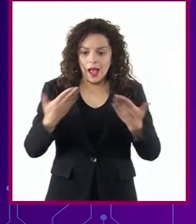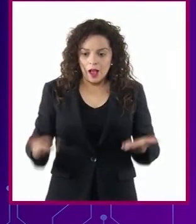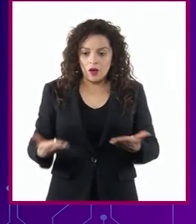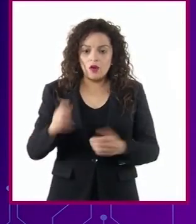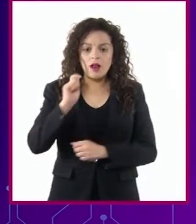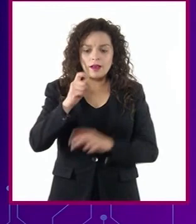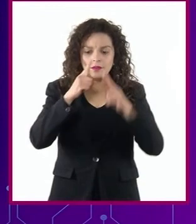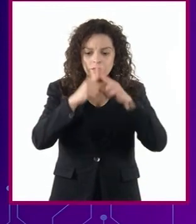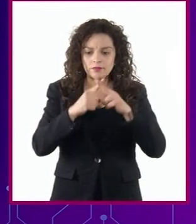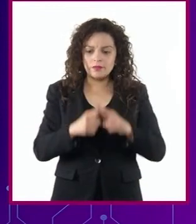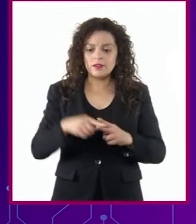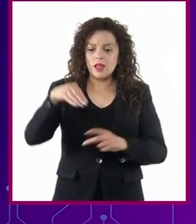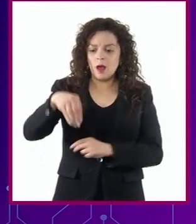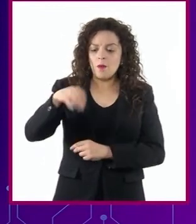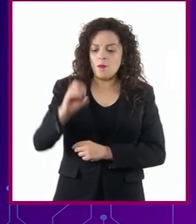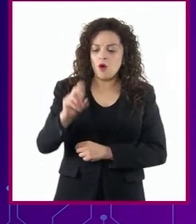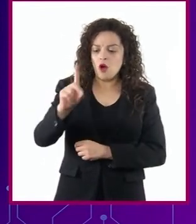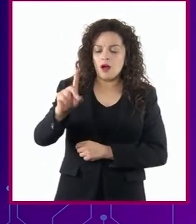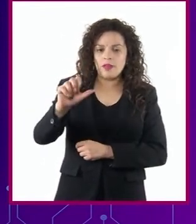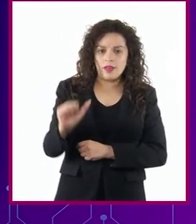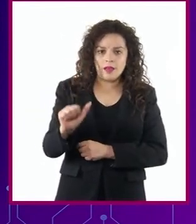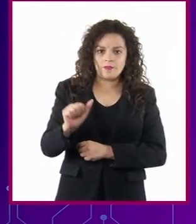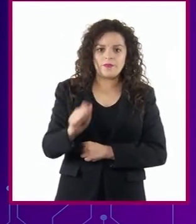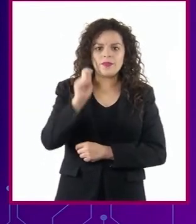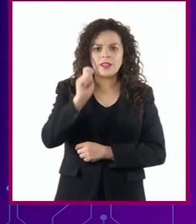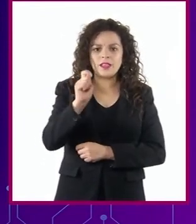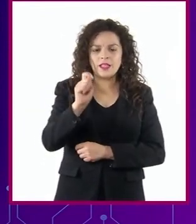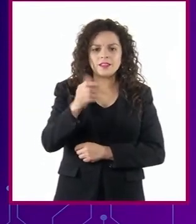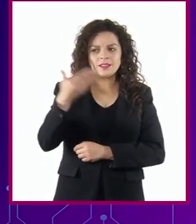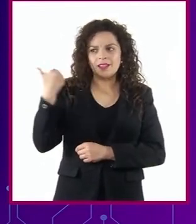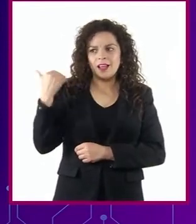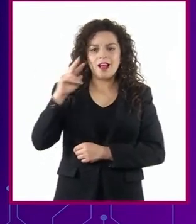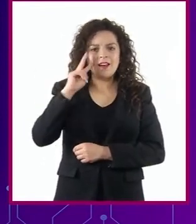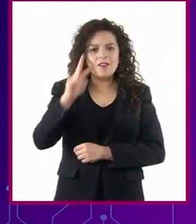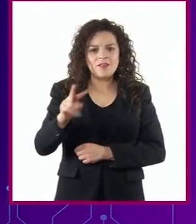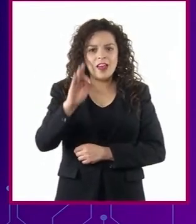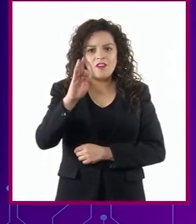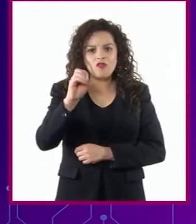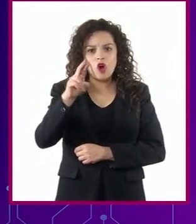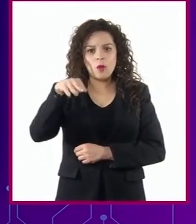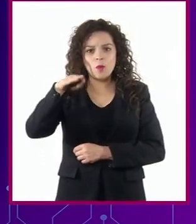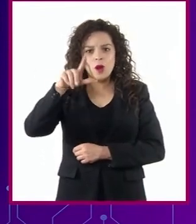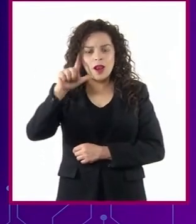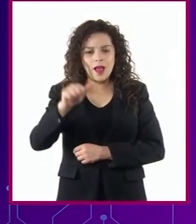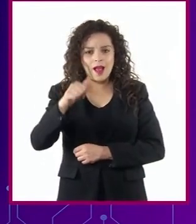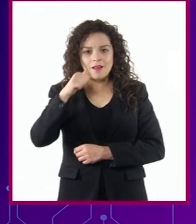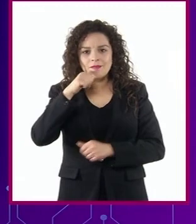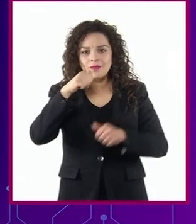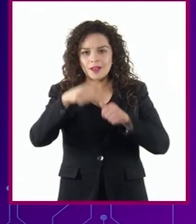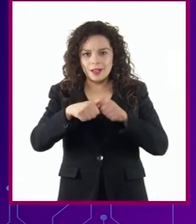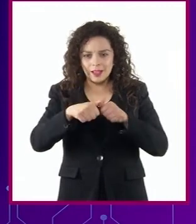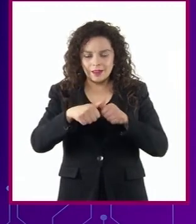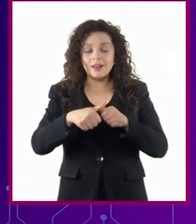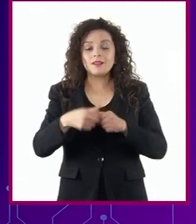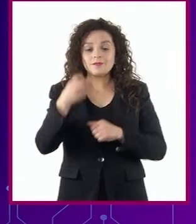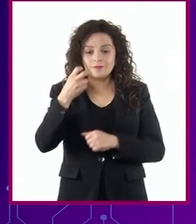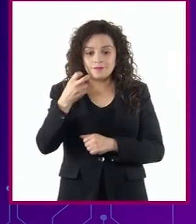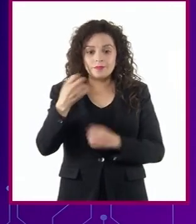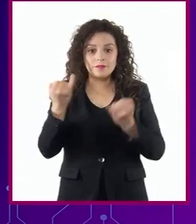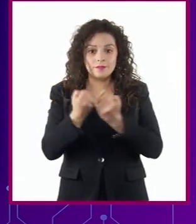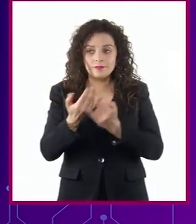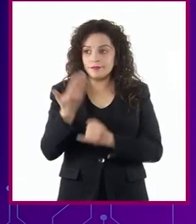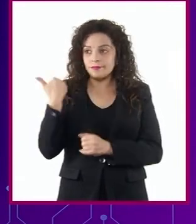moda. De acuerdo con la fórmula vista para calcular la moda para los datos agrupados, como en el histograma de la actividad